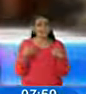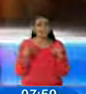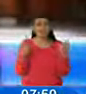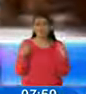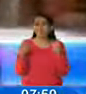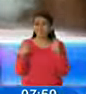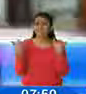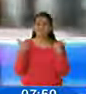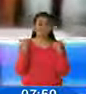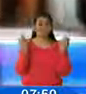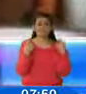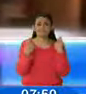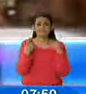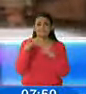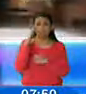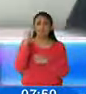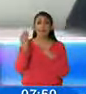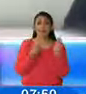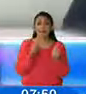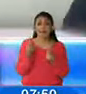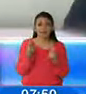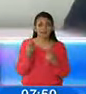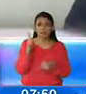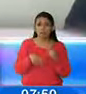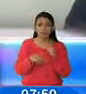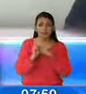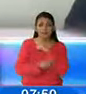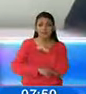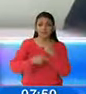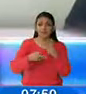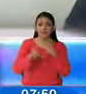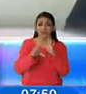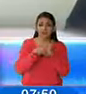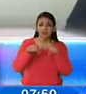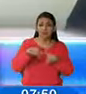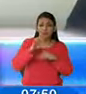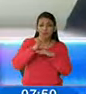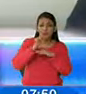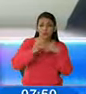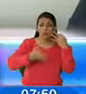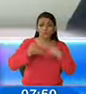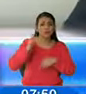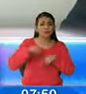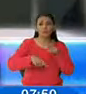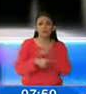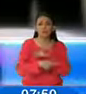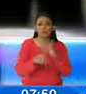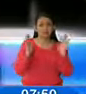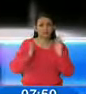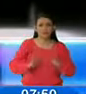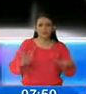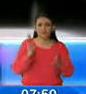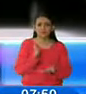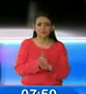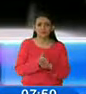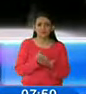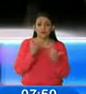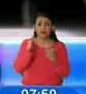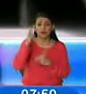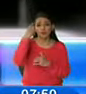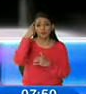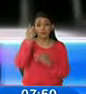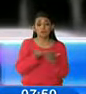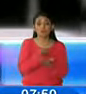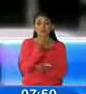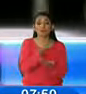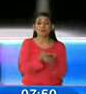miembros de la Policía Nacional y de la política pública del Estado y de la Administración de Justicia para poder combatir ese problema. Ahora desde el gobierno se